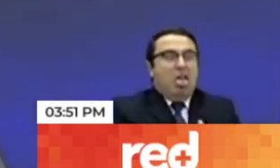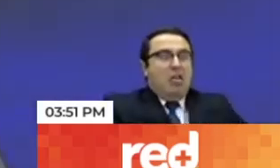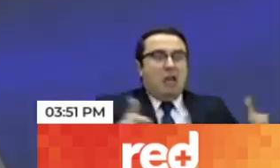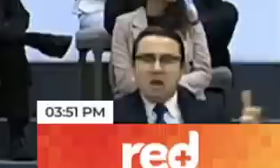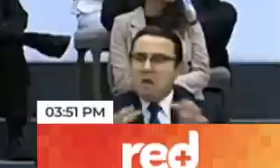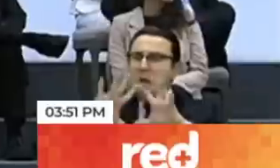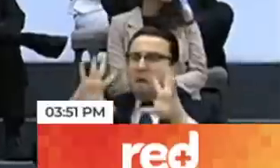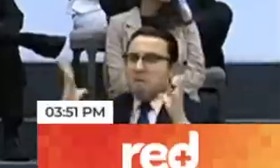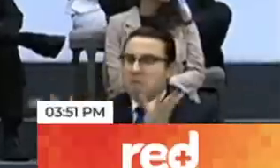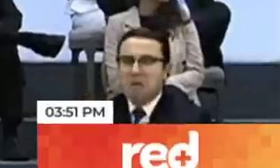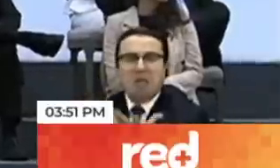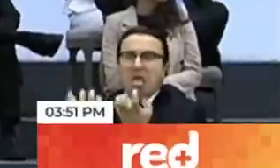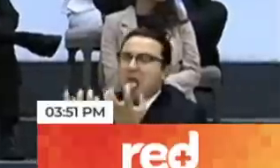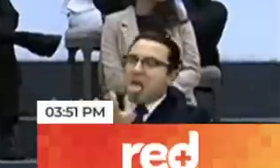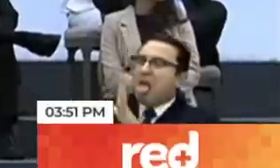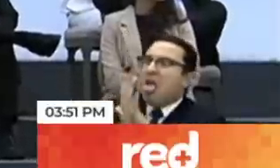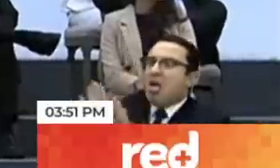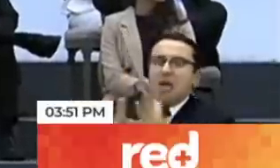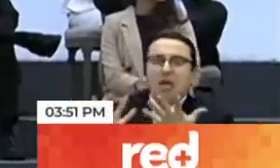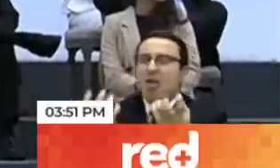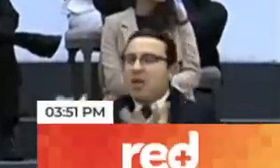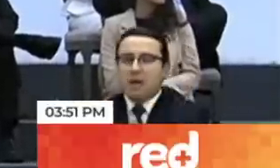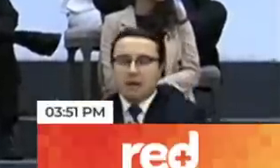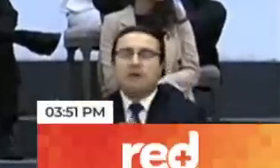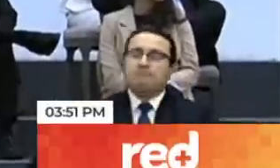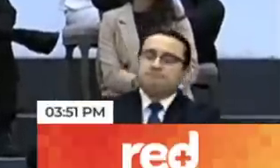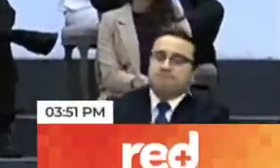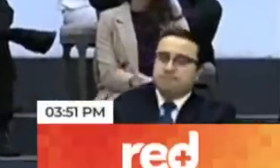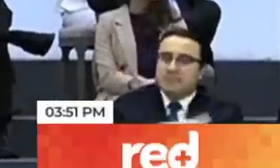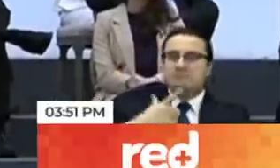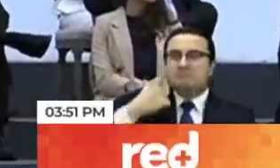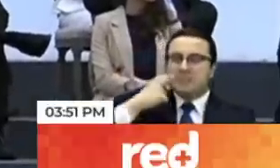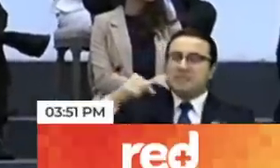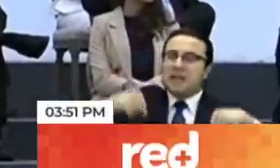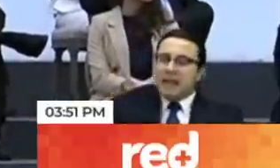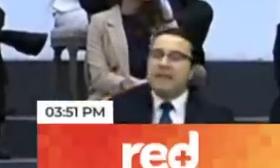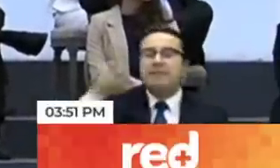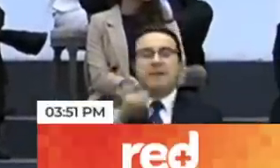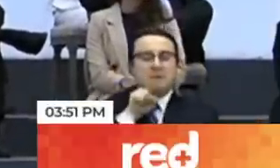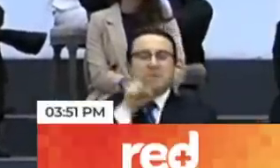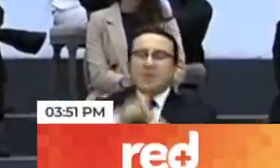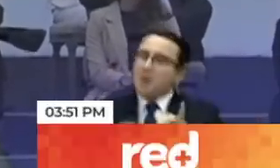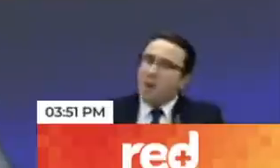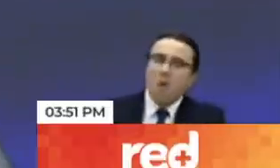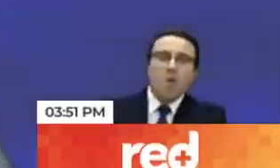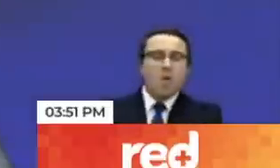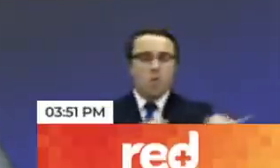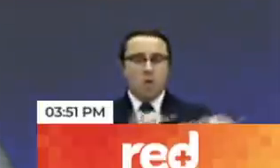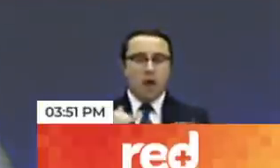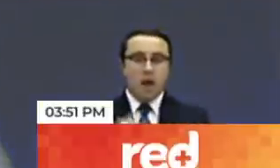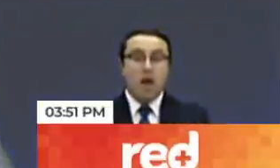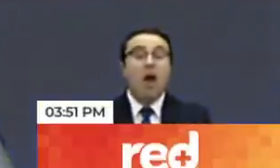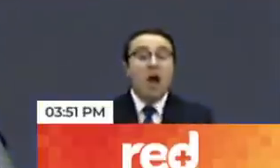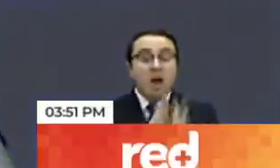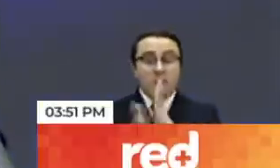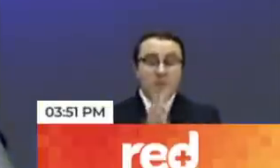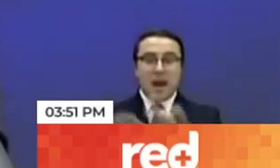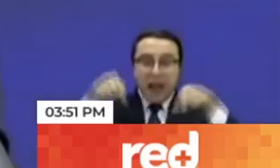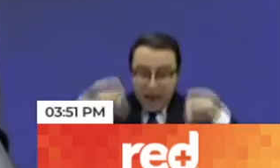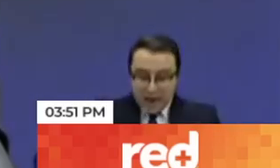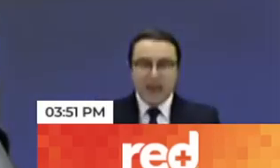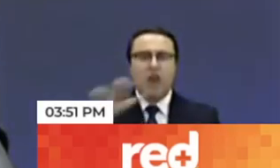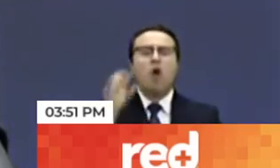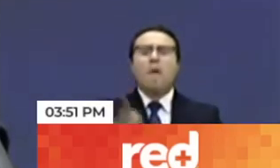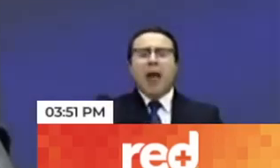su corresponsabilidad en el destino común de la humanidad, para contarle al mundo que aquí tenemos el agua,